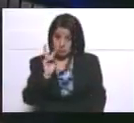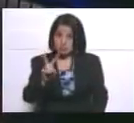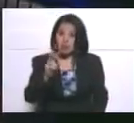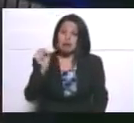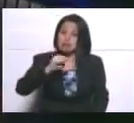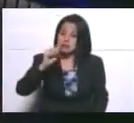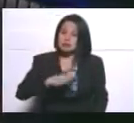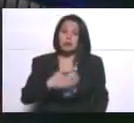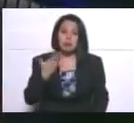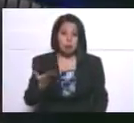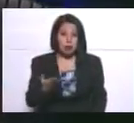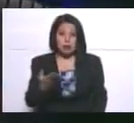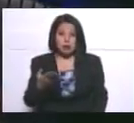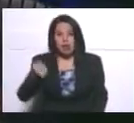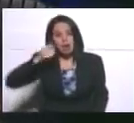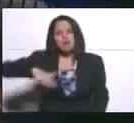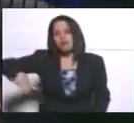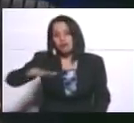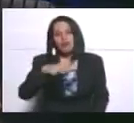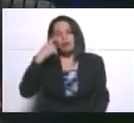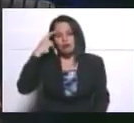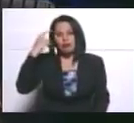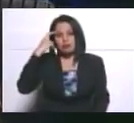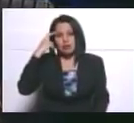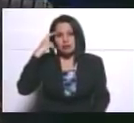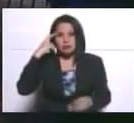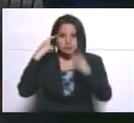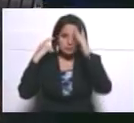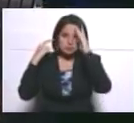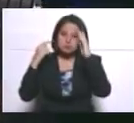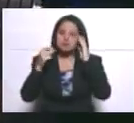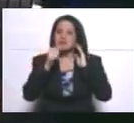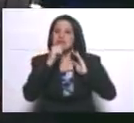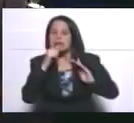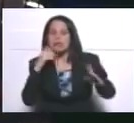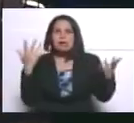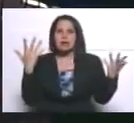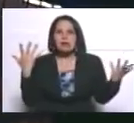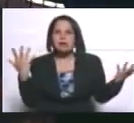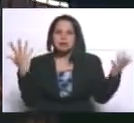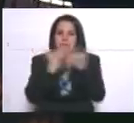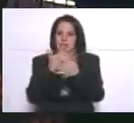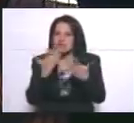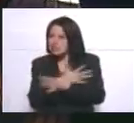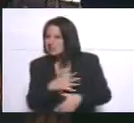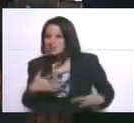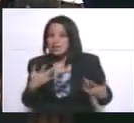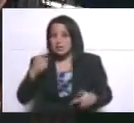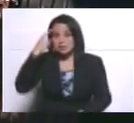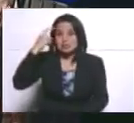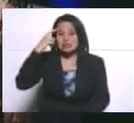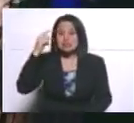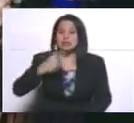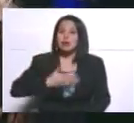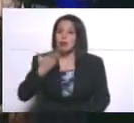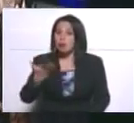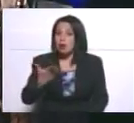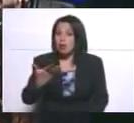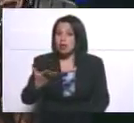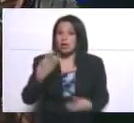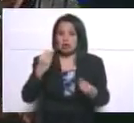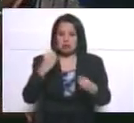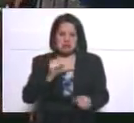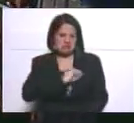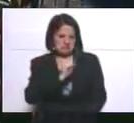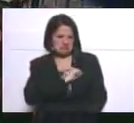puede, y sabemos que el pueblo lo sabe, pero quienes pudiesen tener un mínimo de duda, para que vean que sí se puede, que no hay forma de que nosotros nos